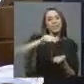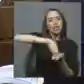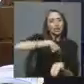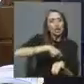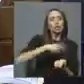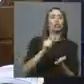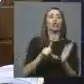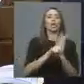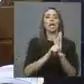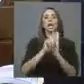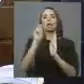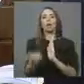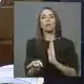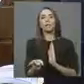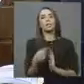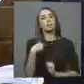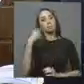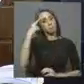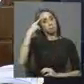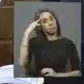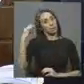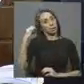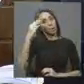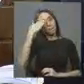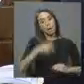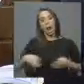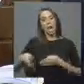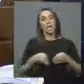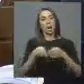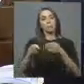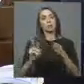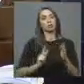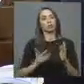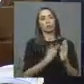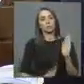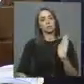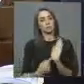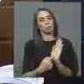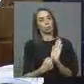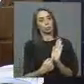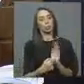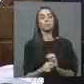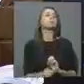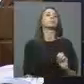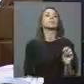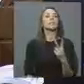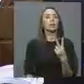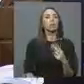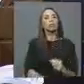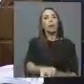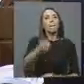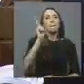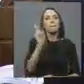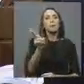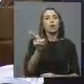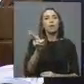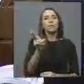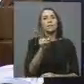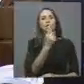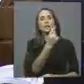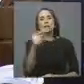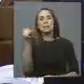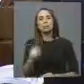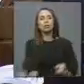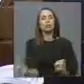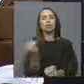Creo que vamos por mal camino señor presidente. En segundo lugar la prohibición absoluta de reemplazo incluso